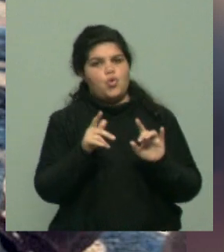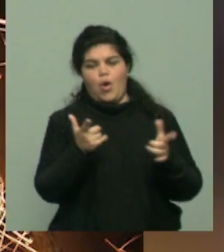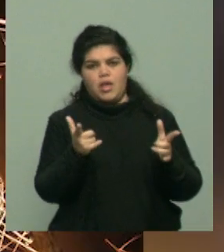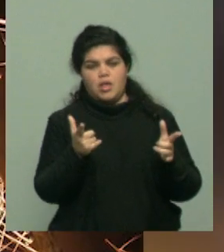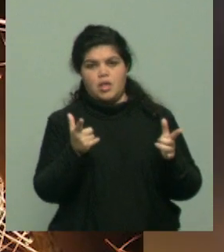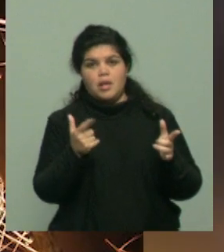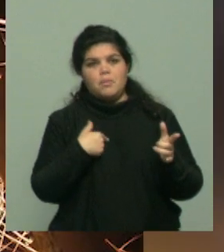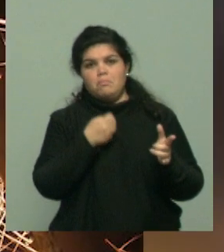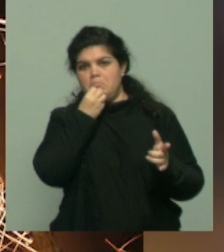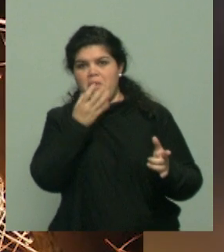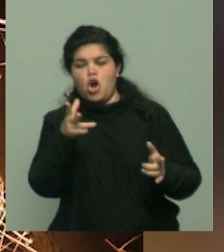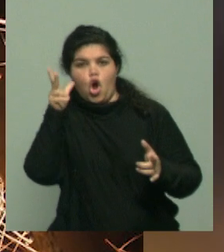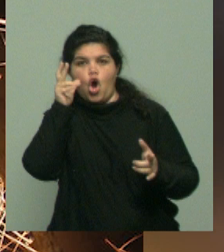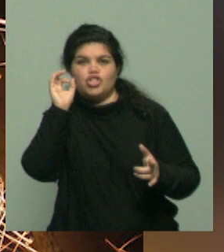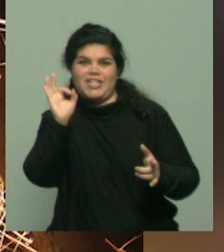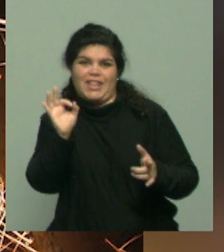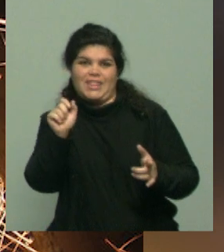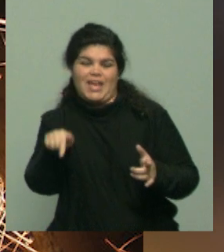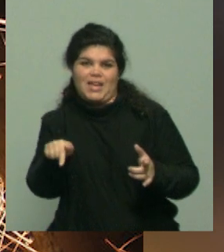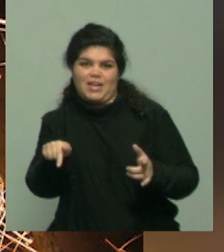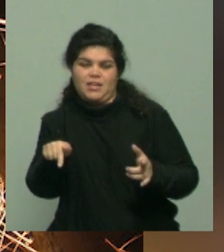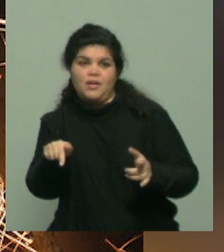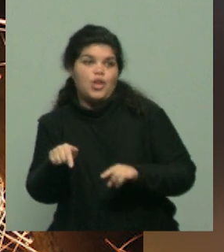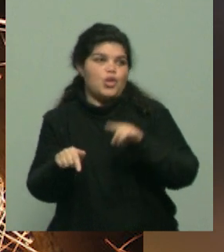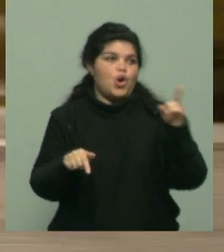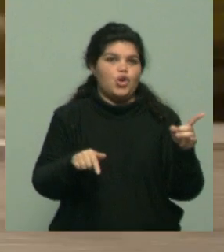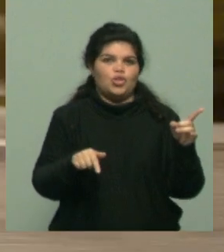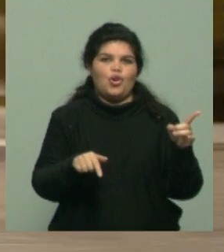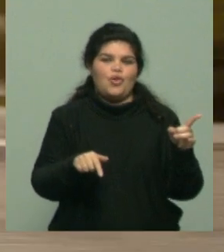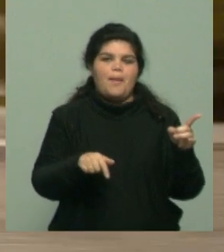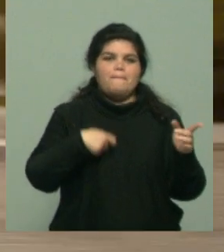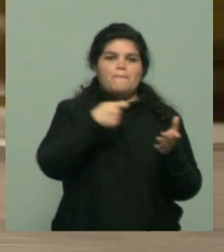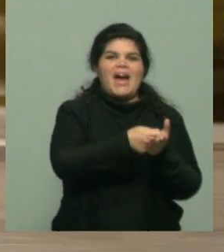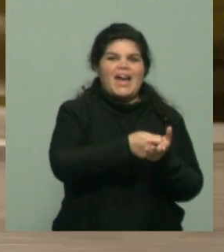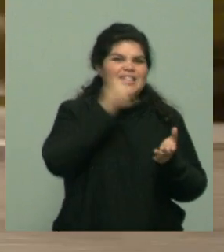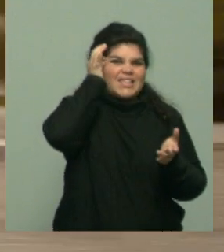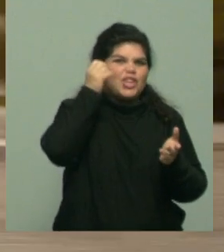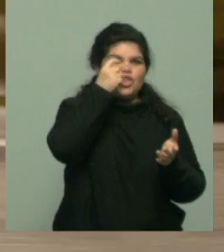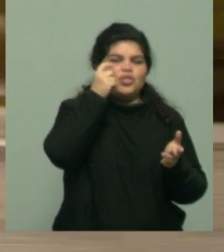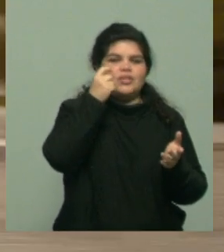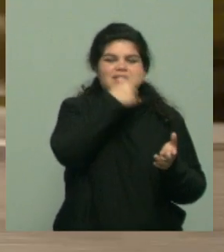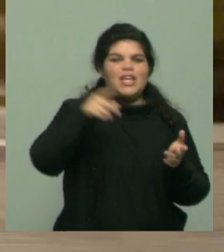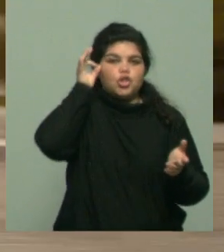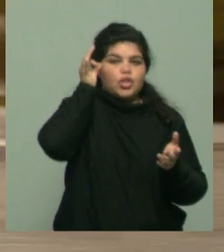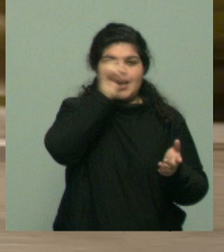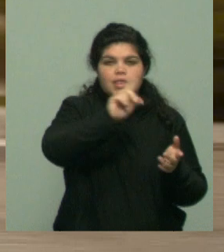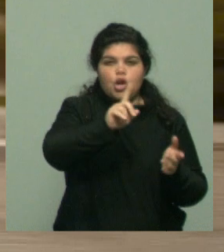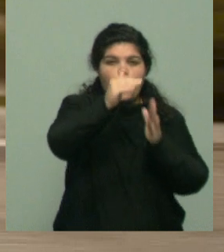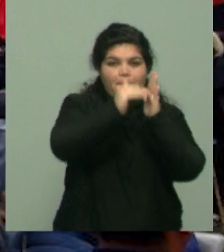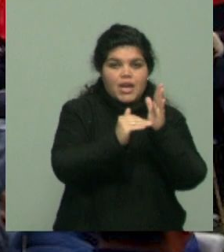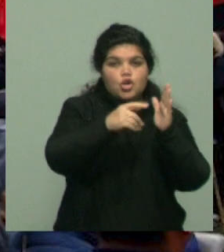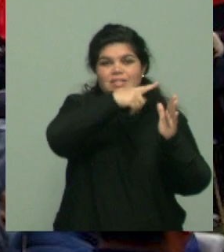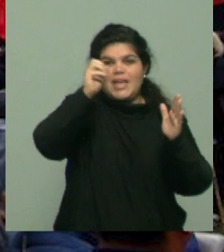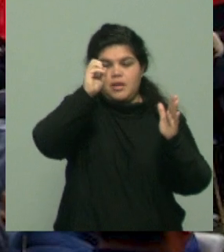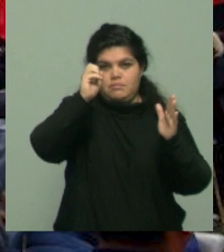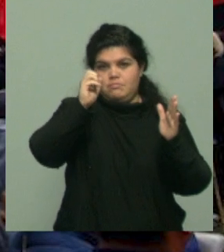80 y el empleador claramente prefiere pagar 100 en lugar de 130. Entonces entramos en un círculo vicioso que en lugar